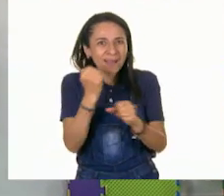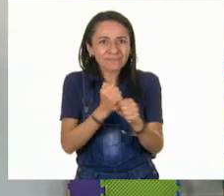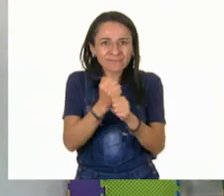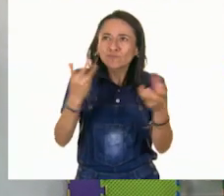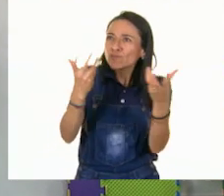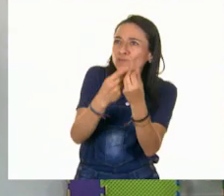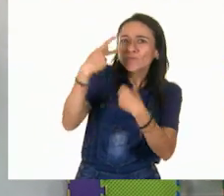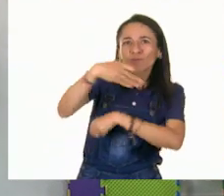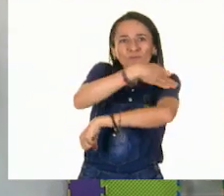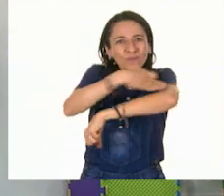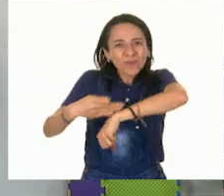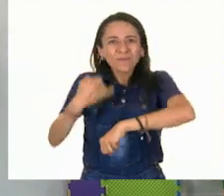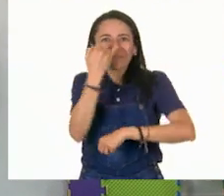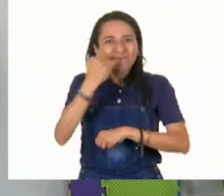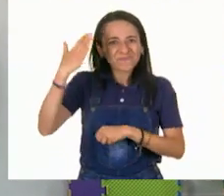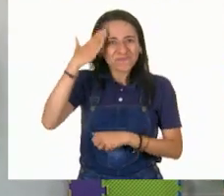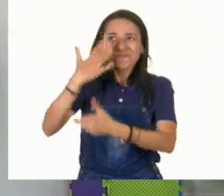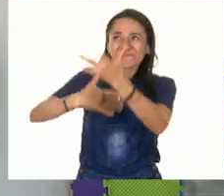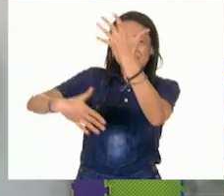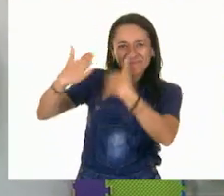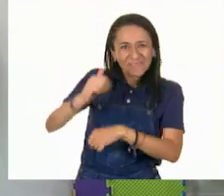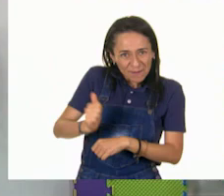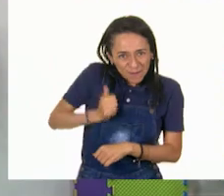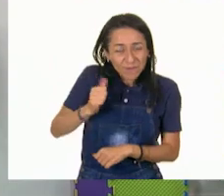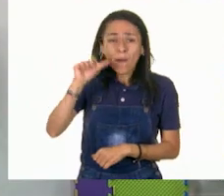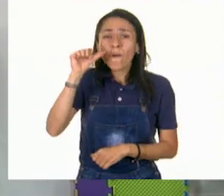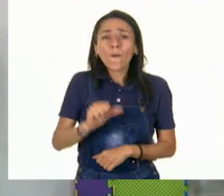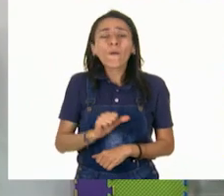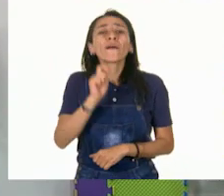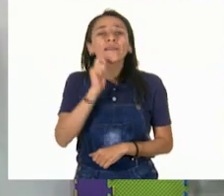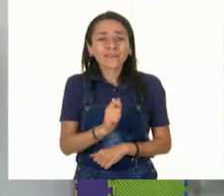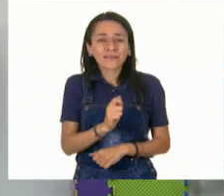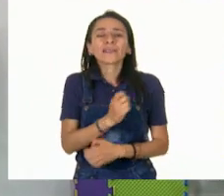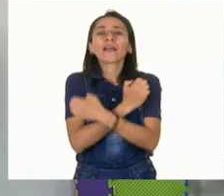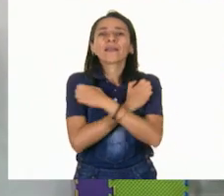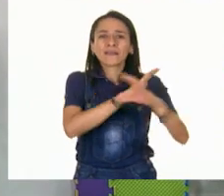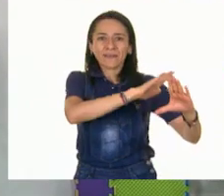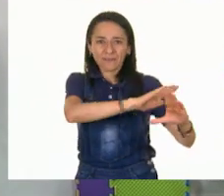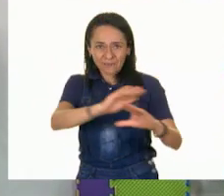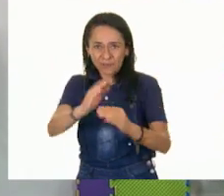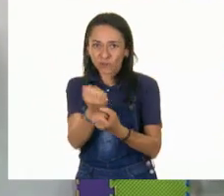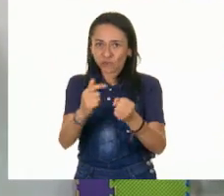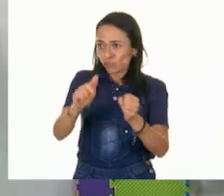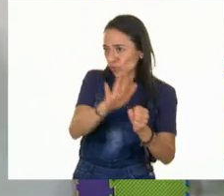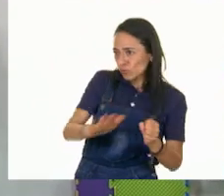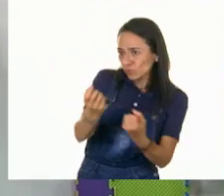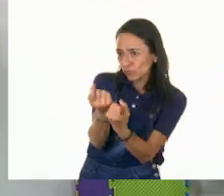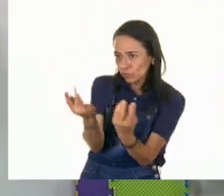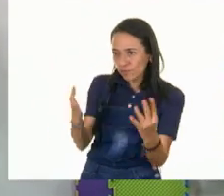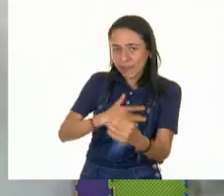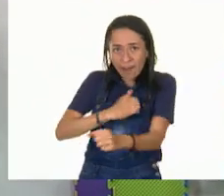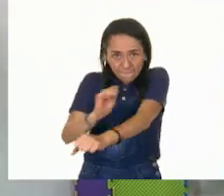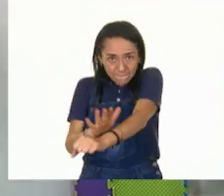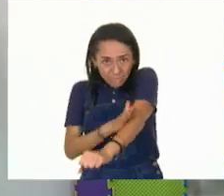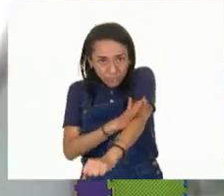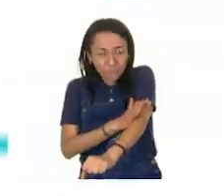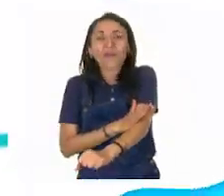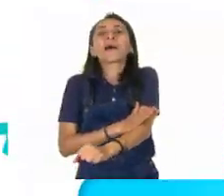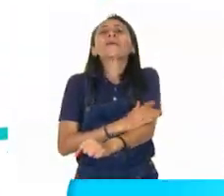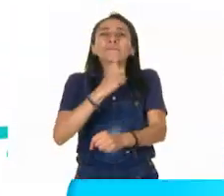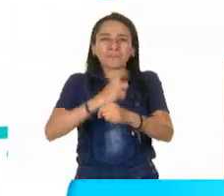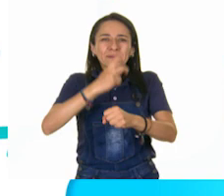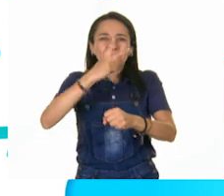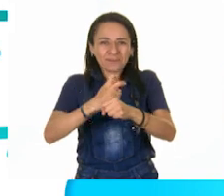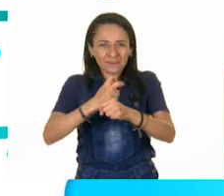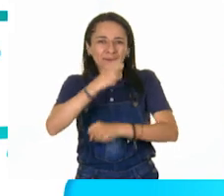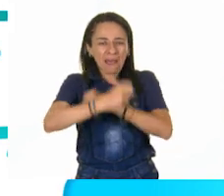materna. Por hoy hemos terminado con educación socioemocional para primero y segundo grado de primaria. Espero que lo hayan disfrutado tanto como